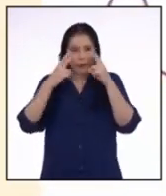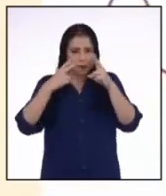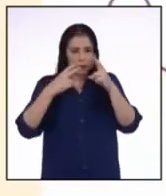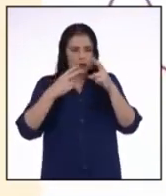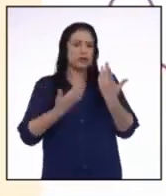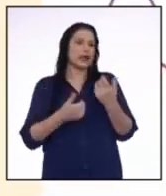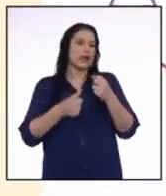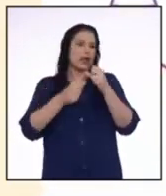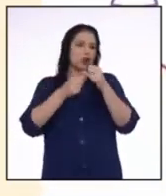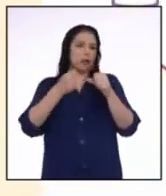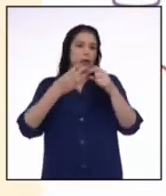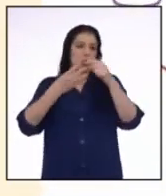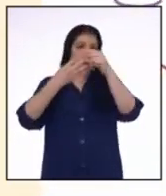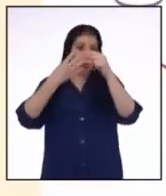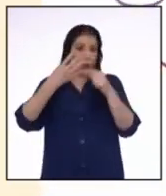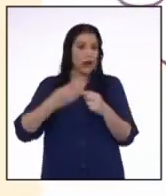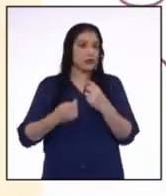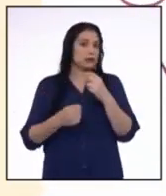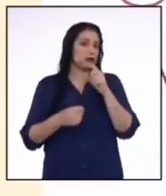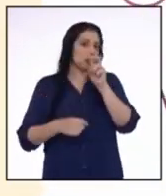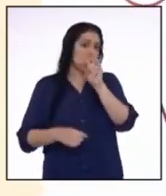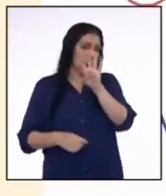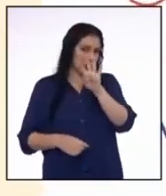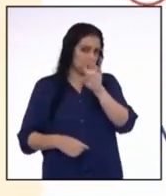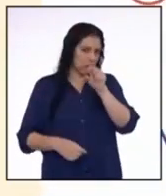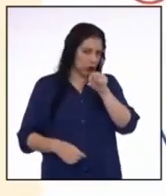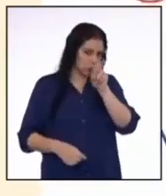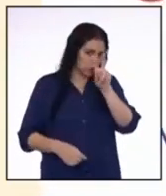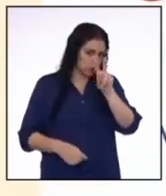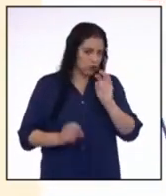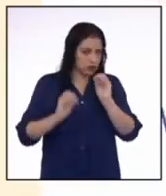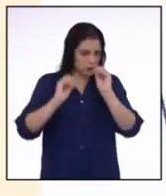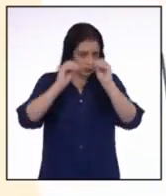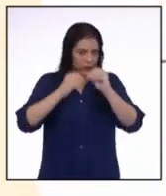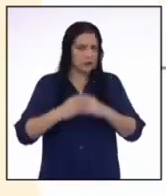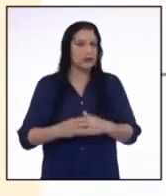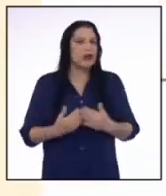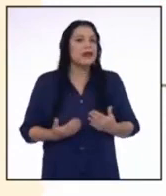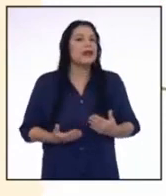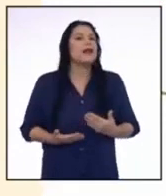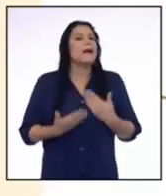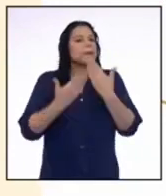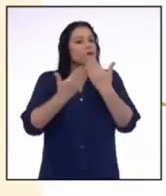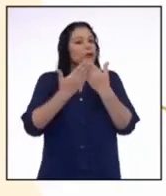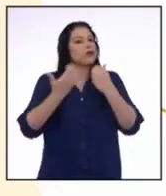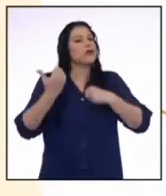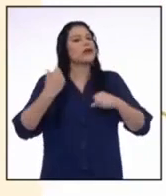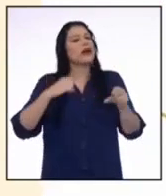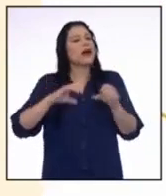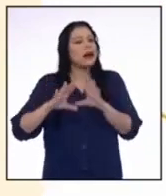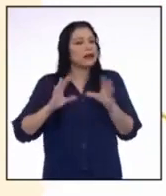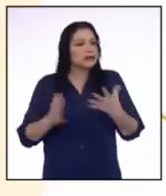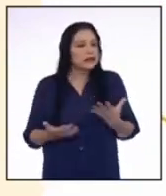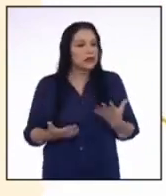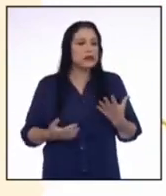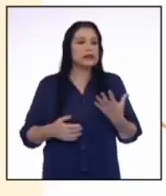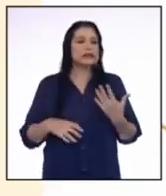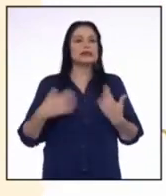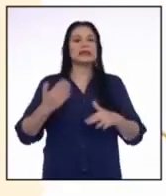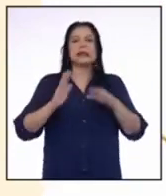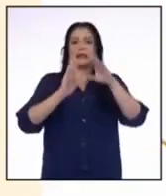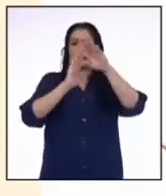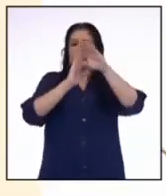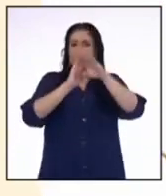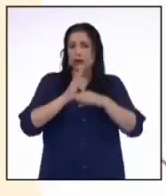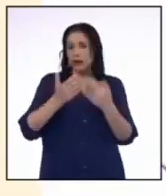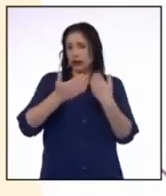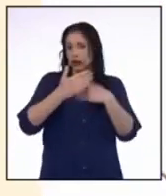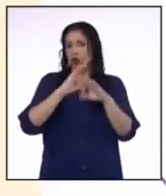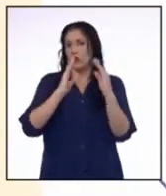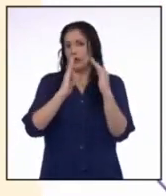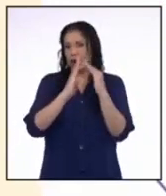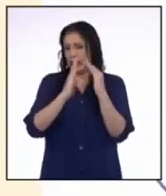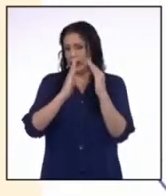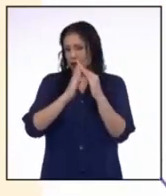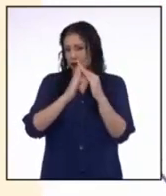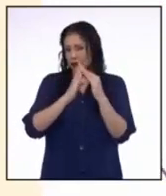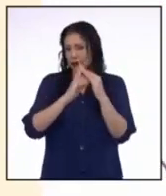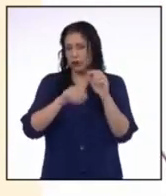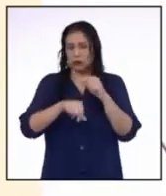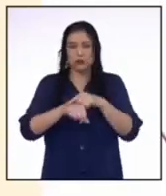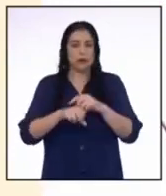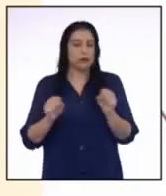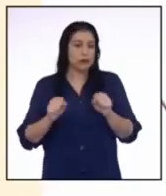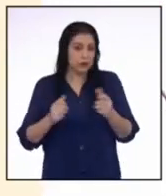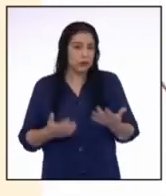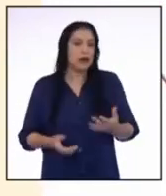punto 4.2 se ha colocado proponer acciones de mitigación en el hogar. Estoy